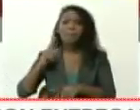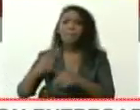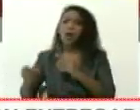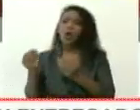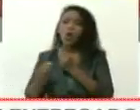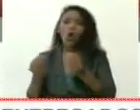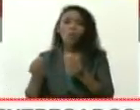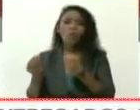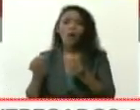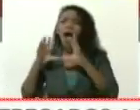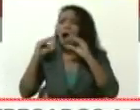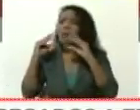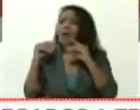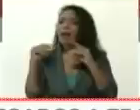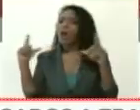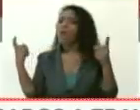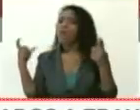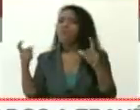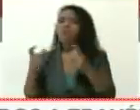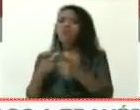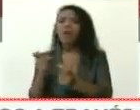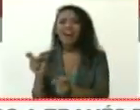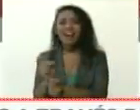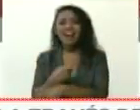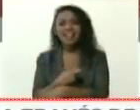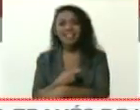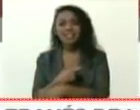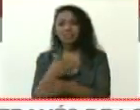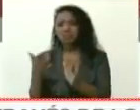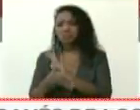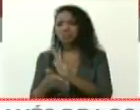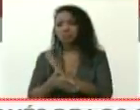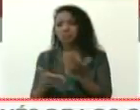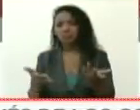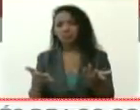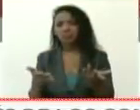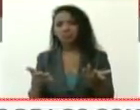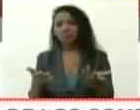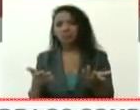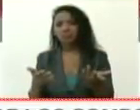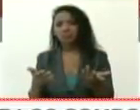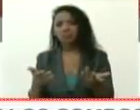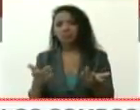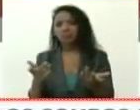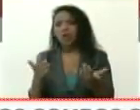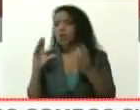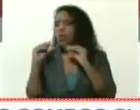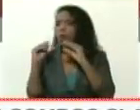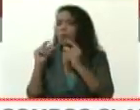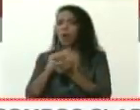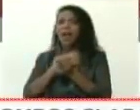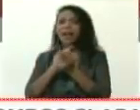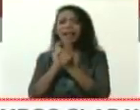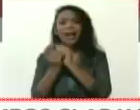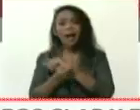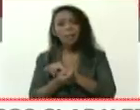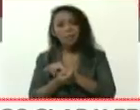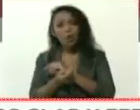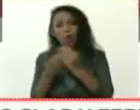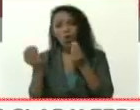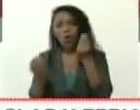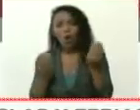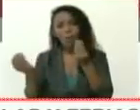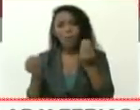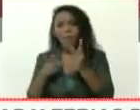hablando nosotros de disminuir emisiones de gases invernaderos si no hablamos del cambio del modelo